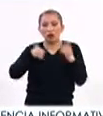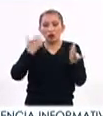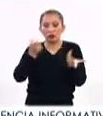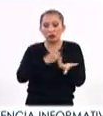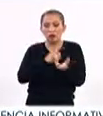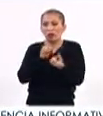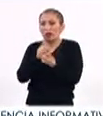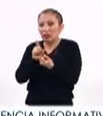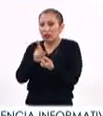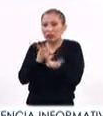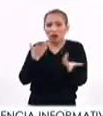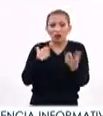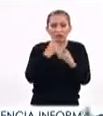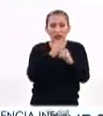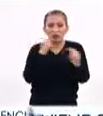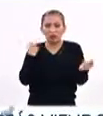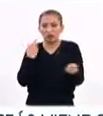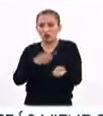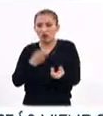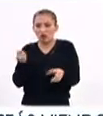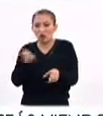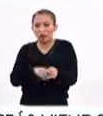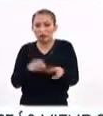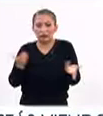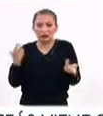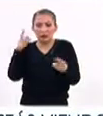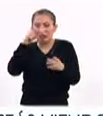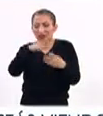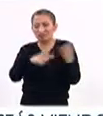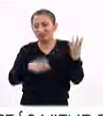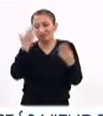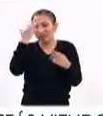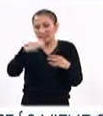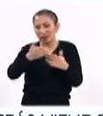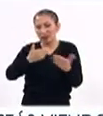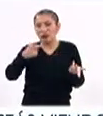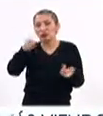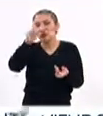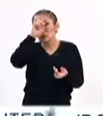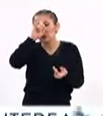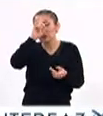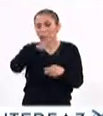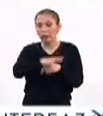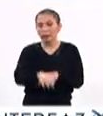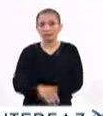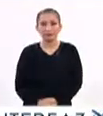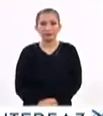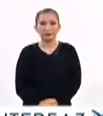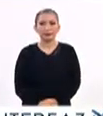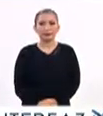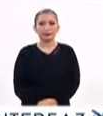viajar solo en transporte público y todas estas características que tú ya comentaste? ¿Qué les tendrías que decir?